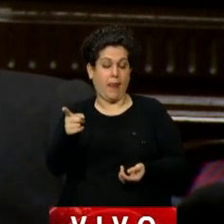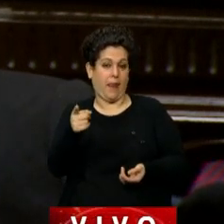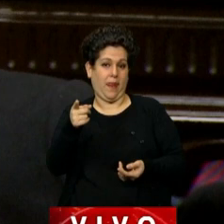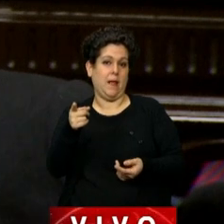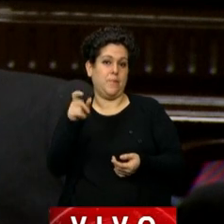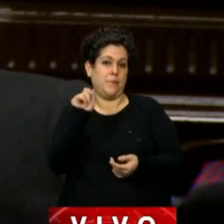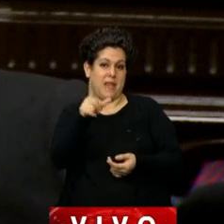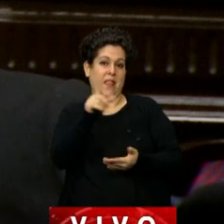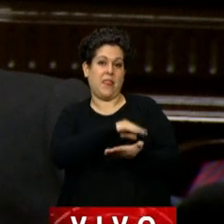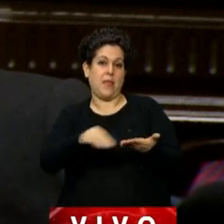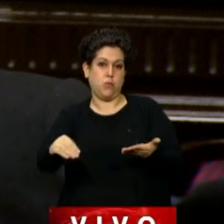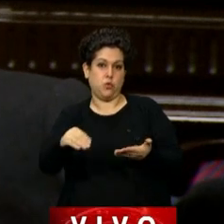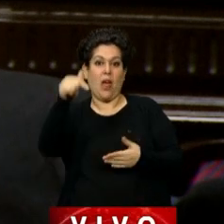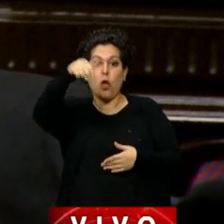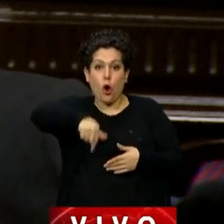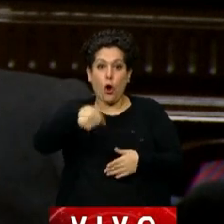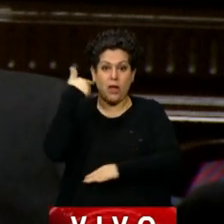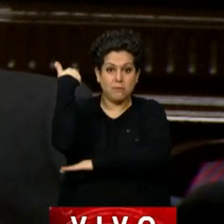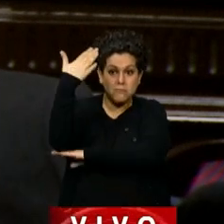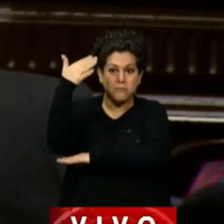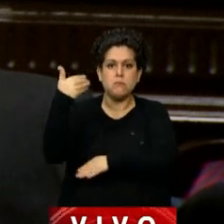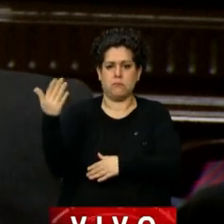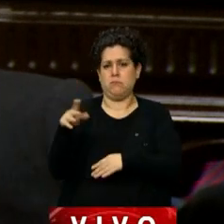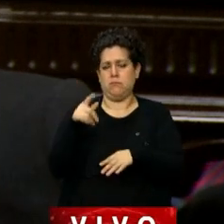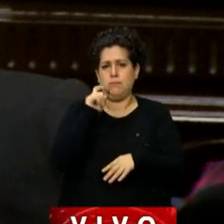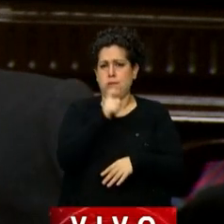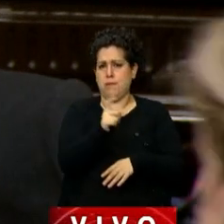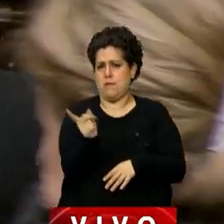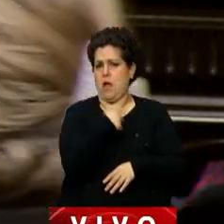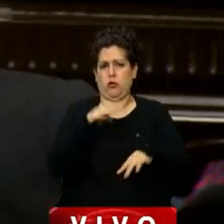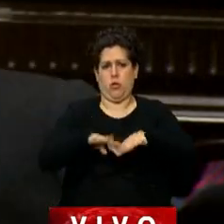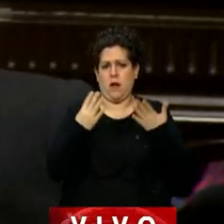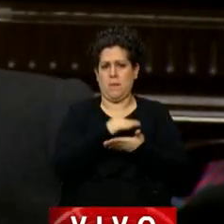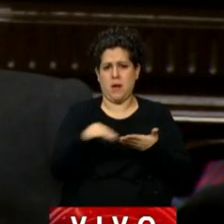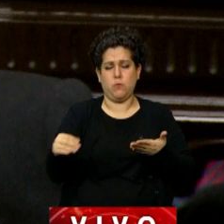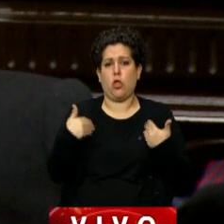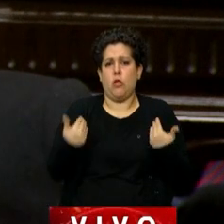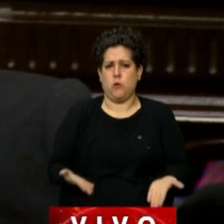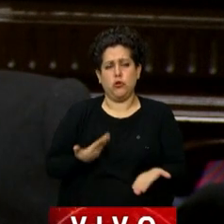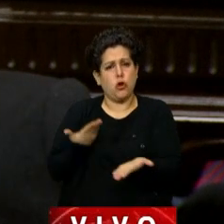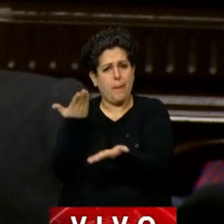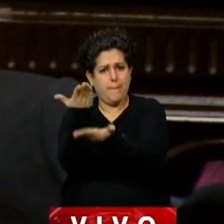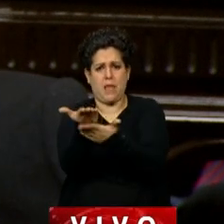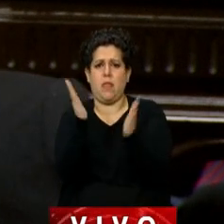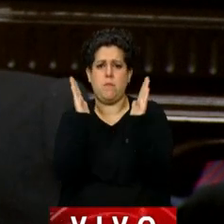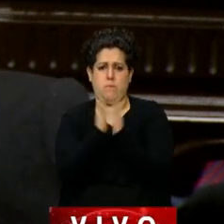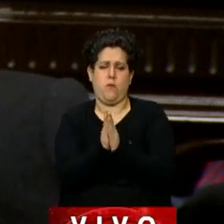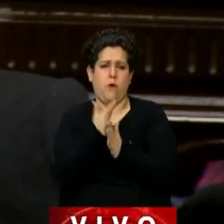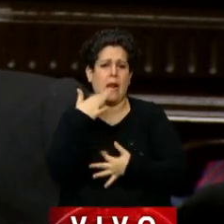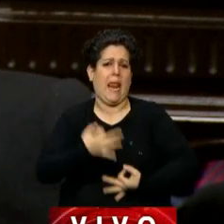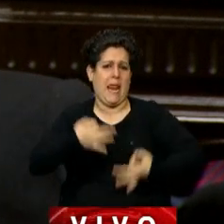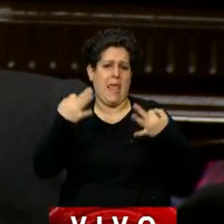figura del diputado que hoy está hablando a toda esta Cámara. Por eso le pido que esto sea